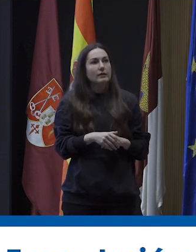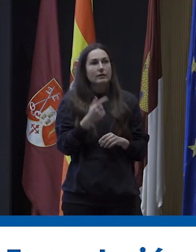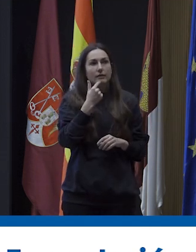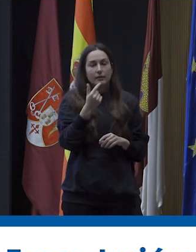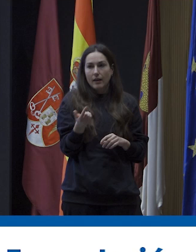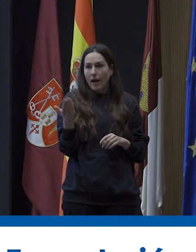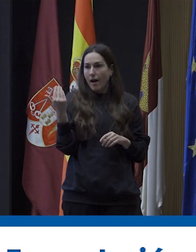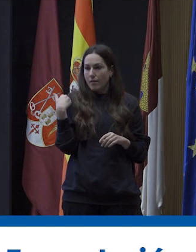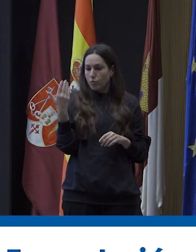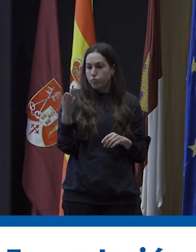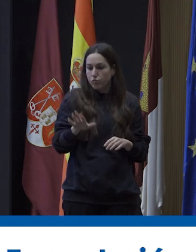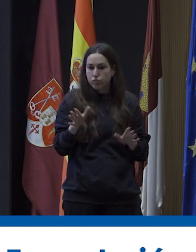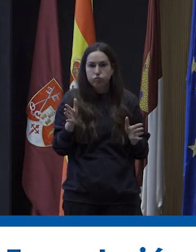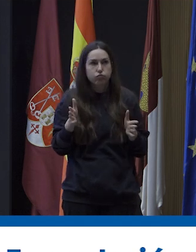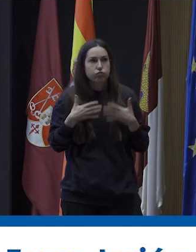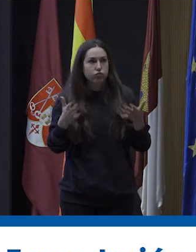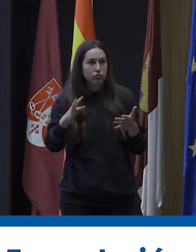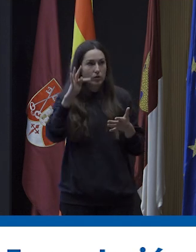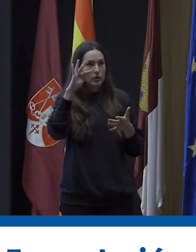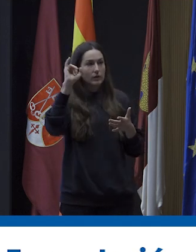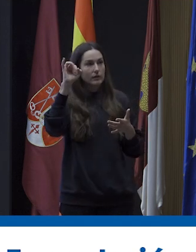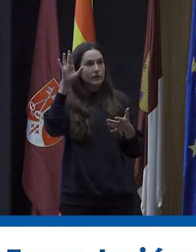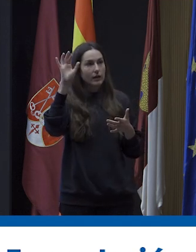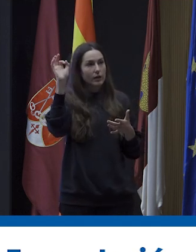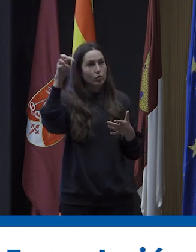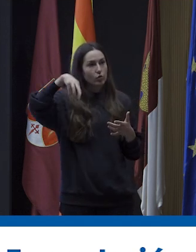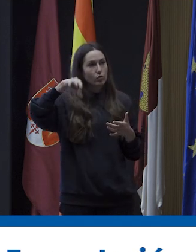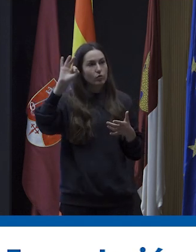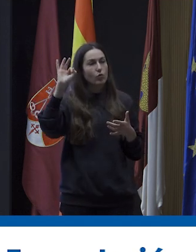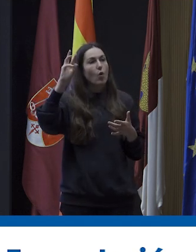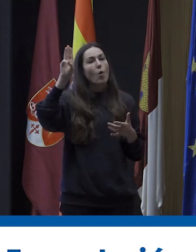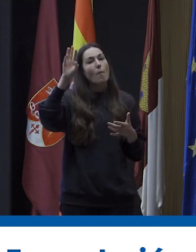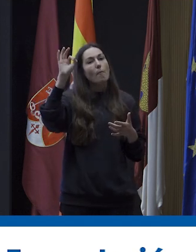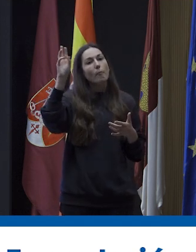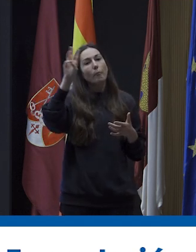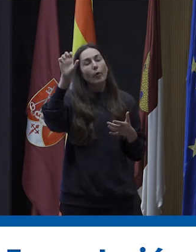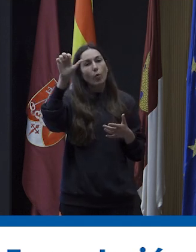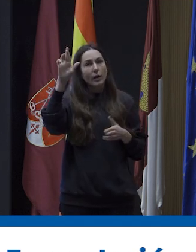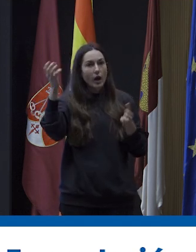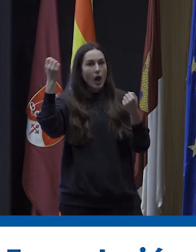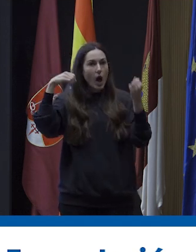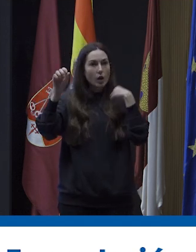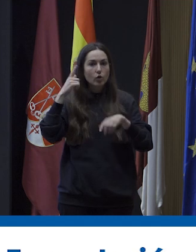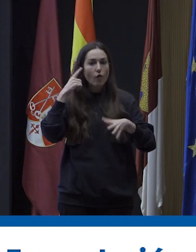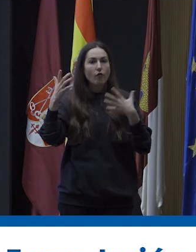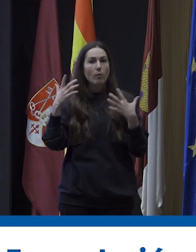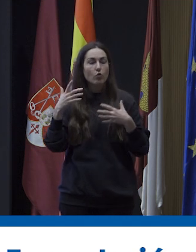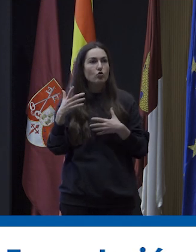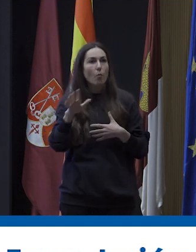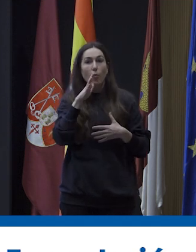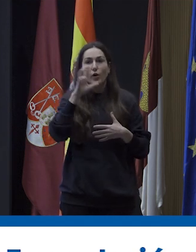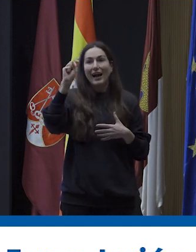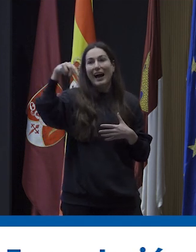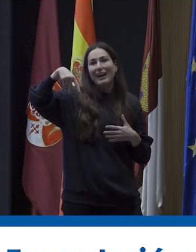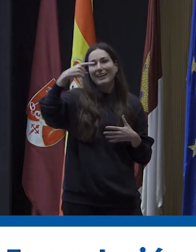Tyrone Power. El óbito del del famoso actor cinematográfico sobrevino a consecuencia de una angina de pecho